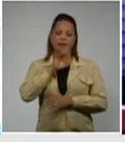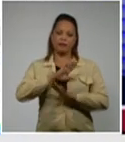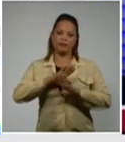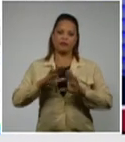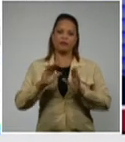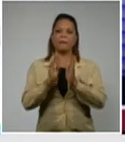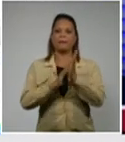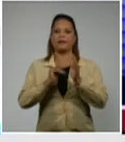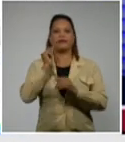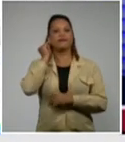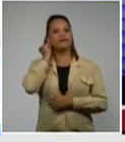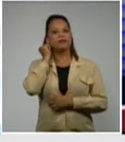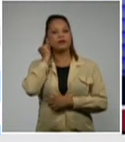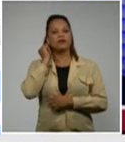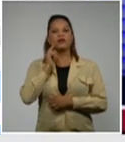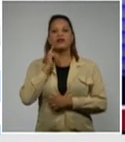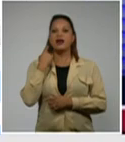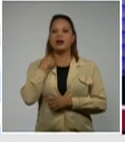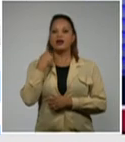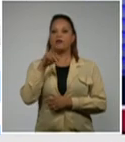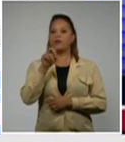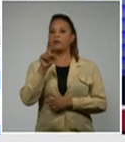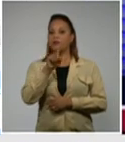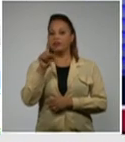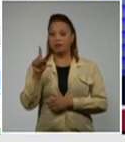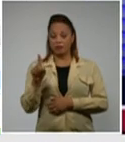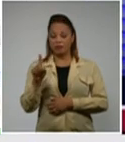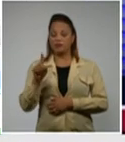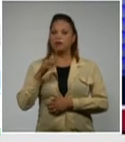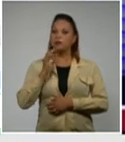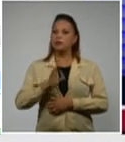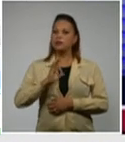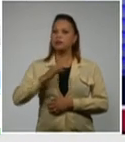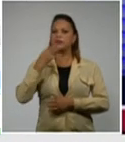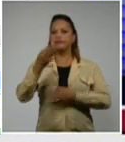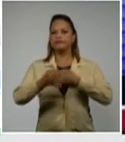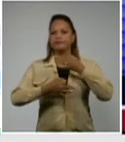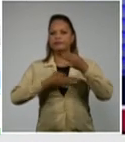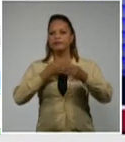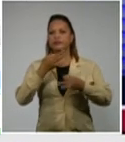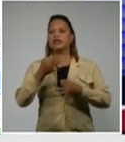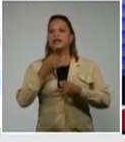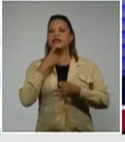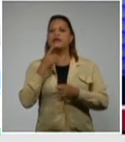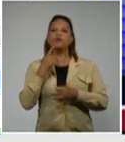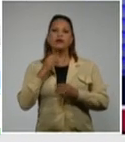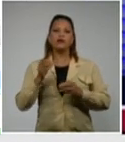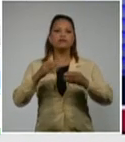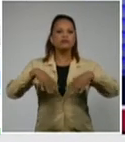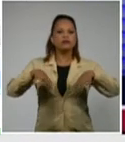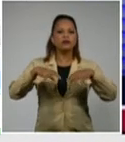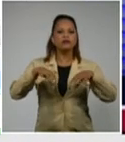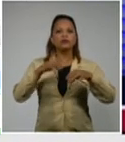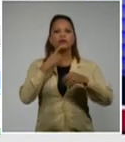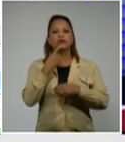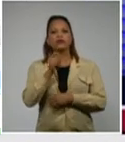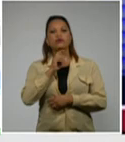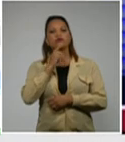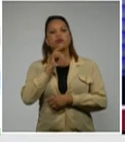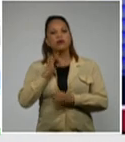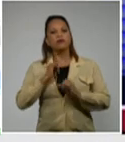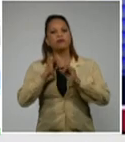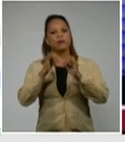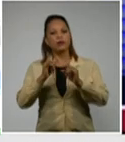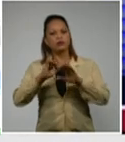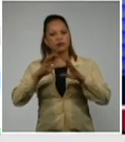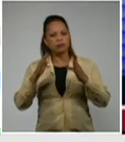de este 2021 y como es habitual, tenemos para ustedes la más reciente actualización sobre la situación